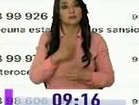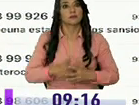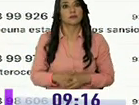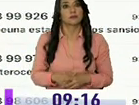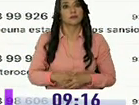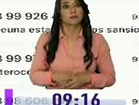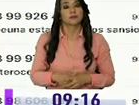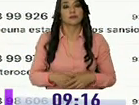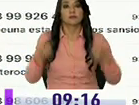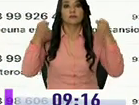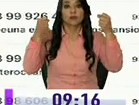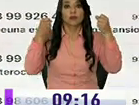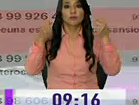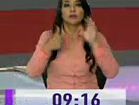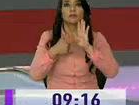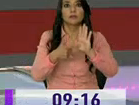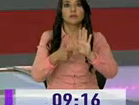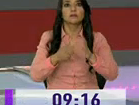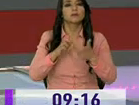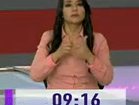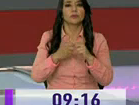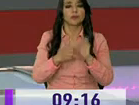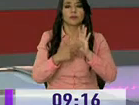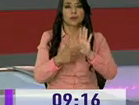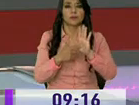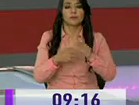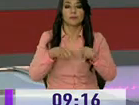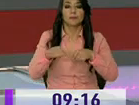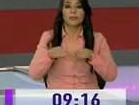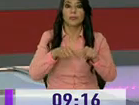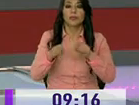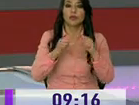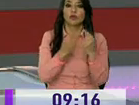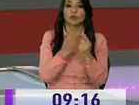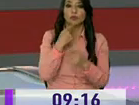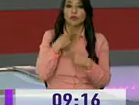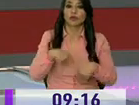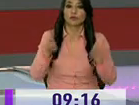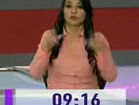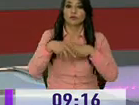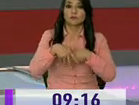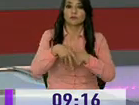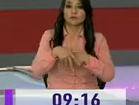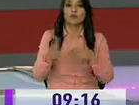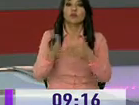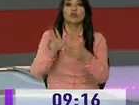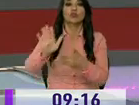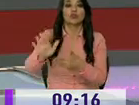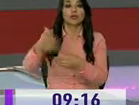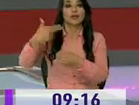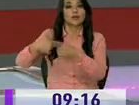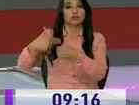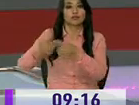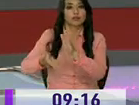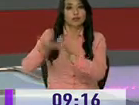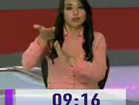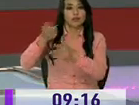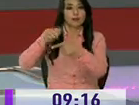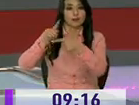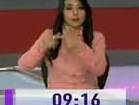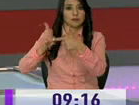de protestar. Pónganme en el aire, no hay problema. Transportistas agremiados han anunciado paralización contra la liberación de los precios de la